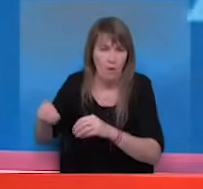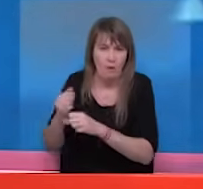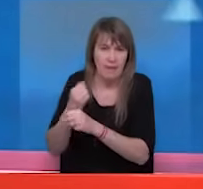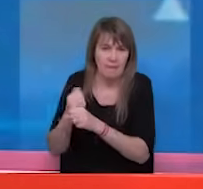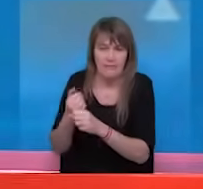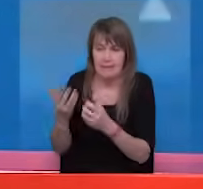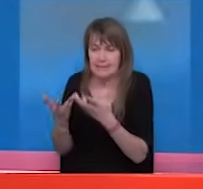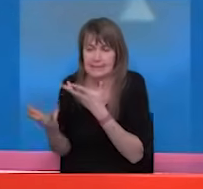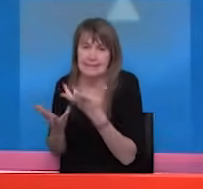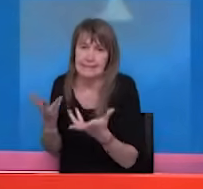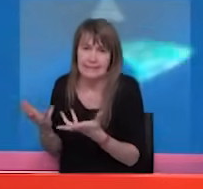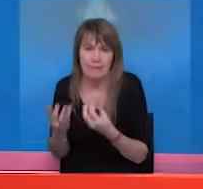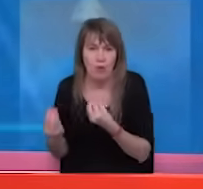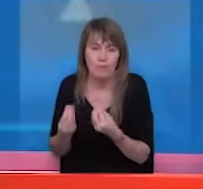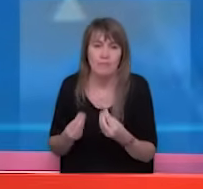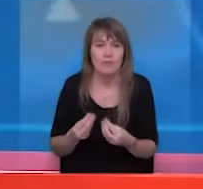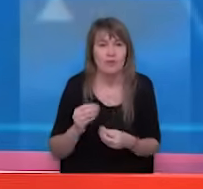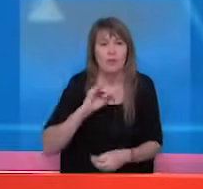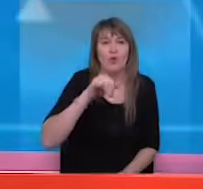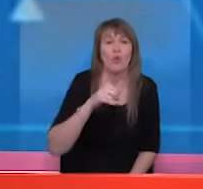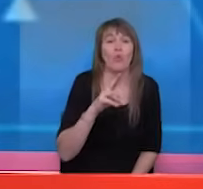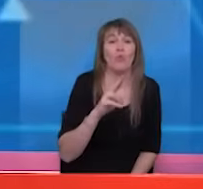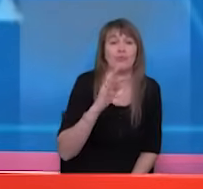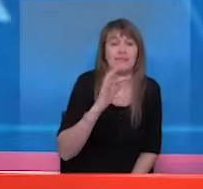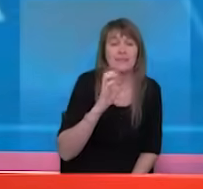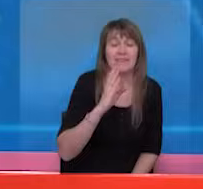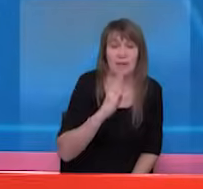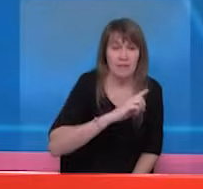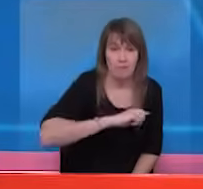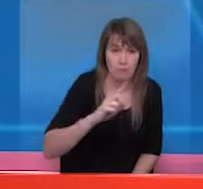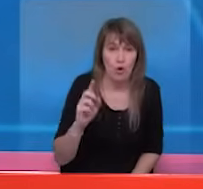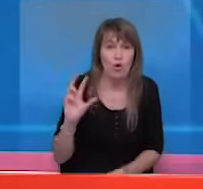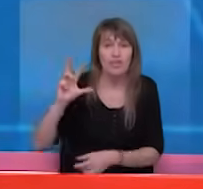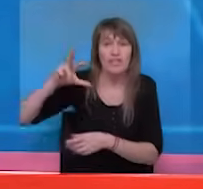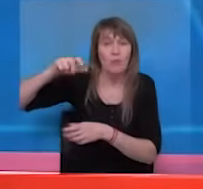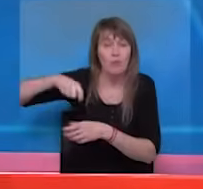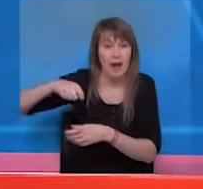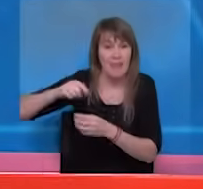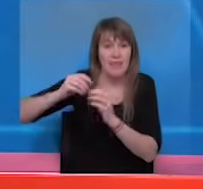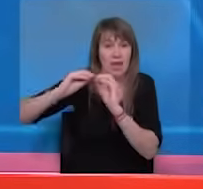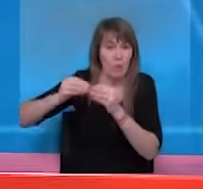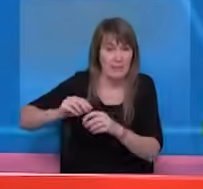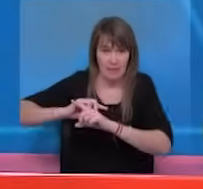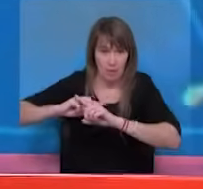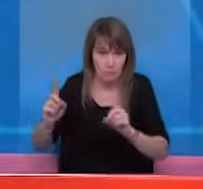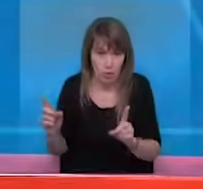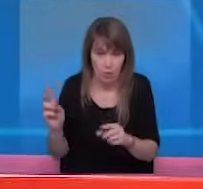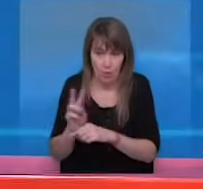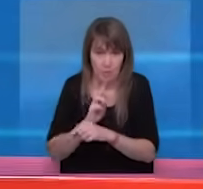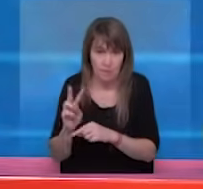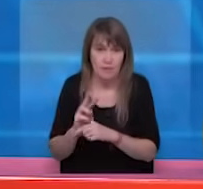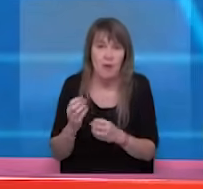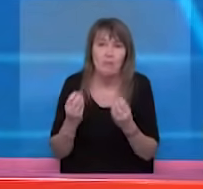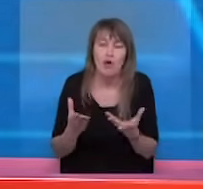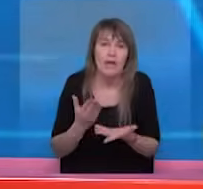herramientas ni lo puede hacer la jutep ni el tribunal de cuentas ni Ninguno de los organismos de contralor porque han sido